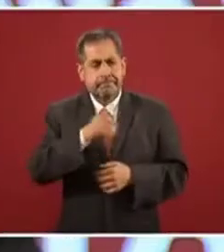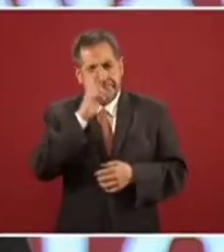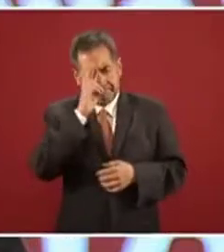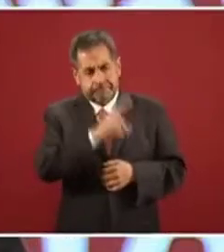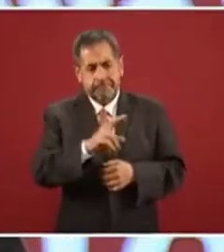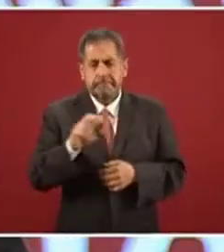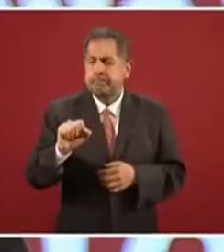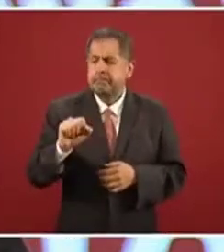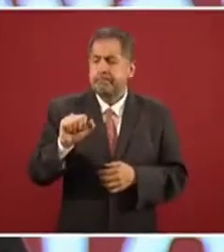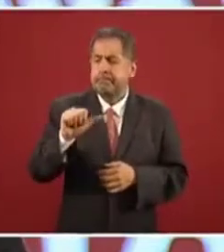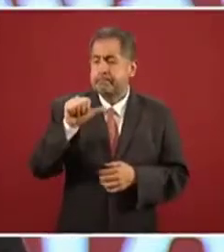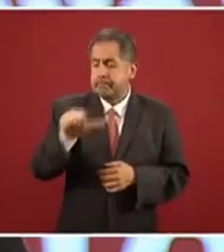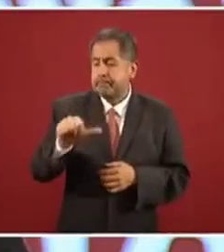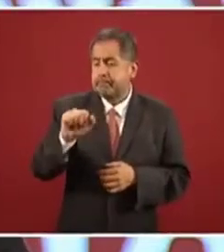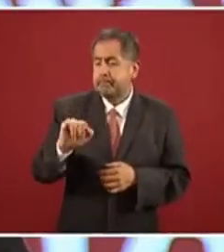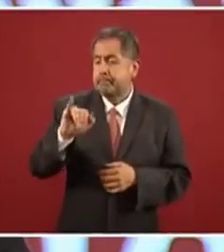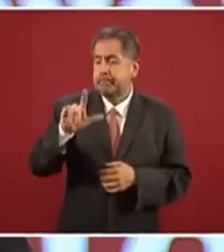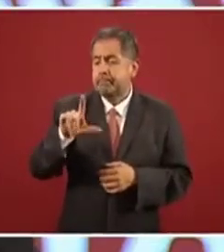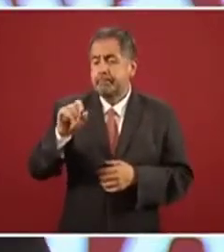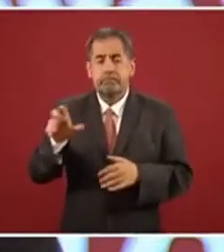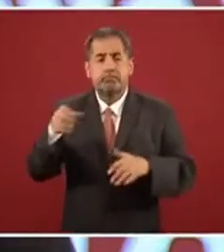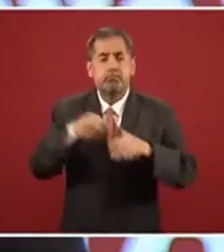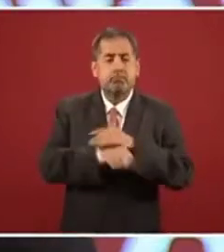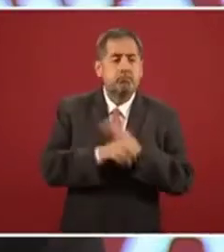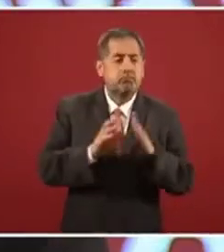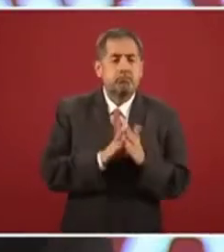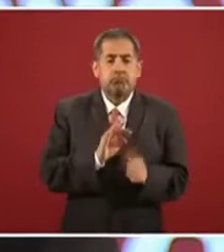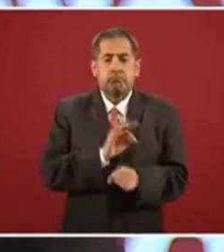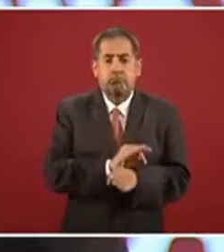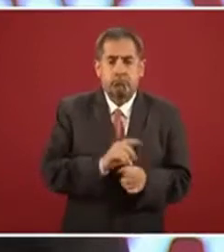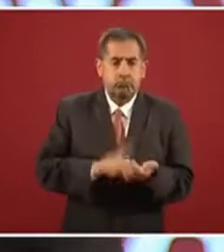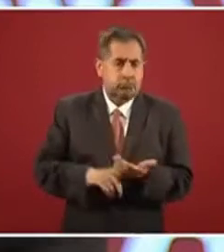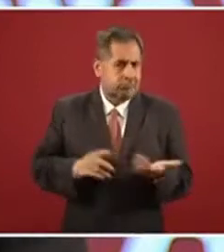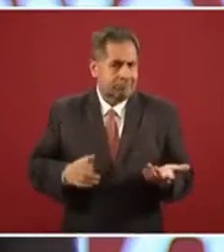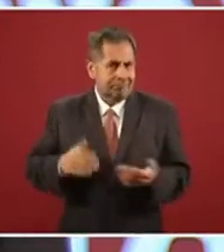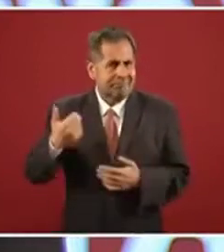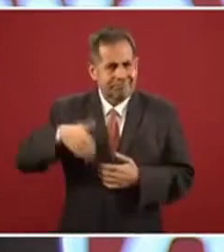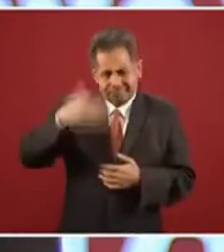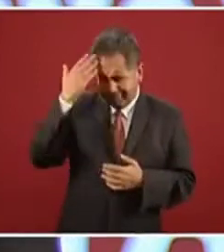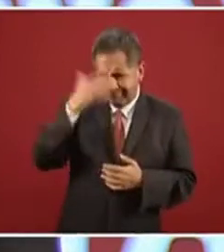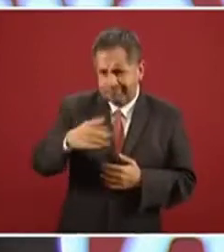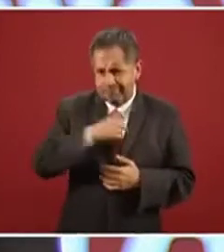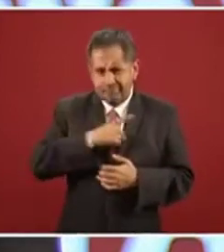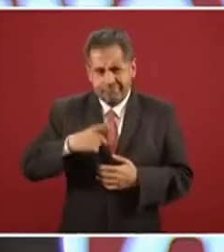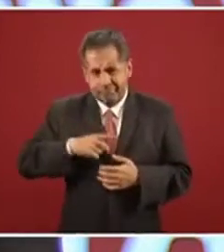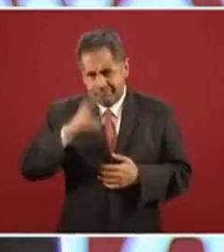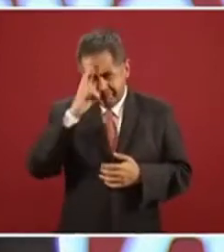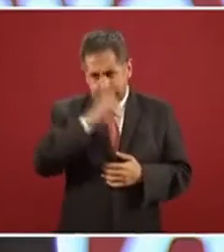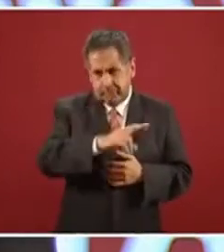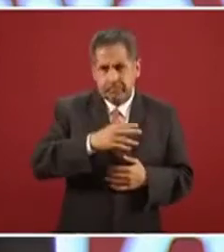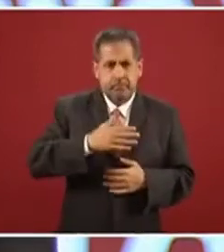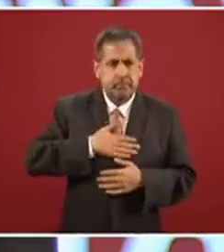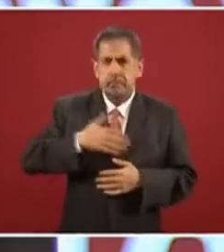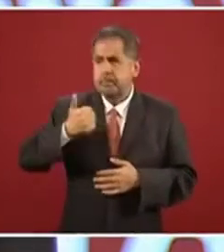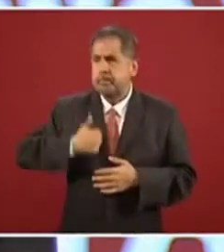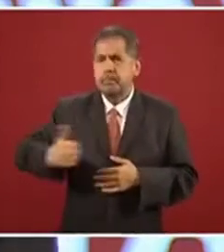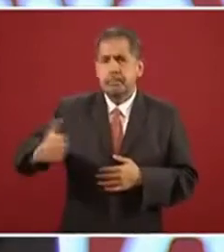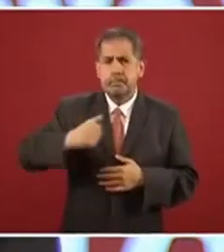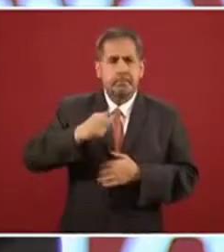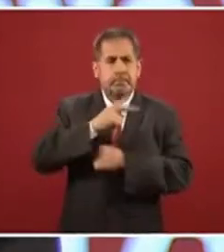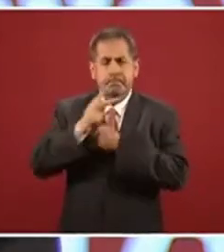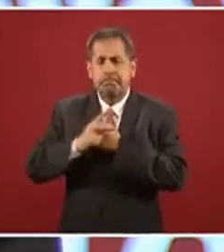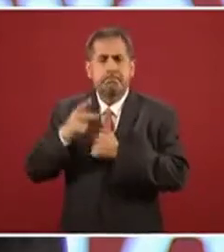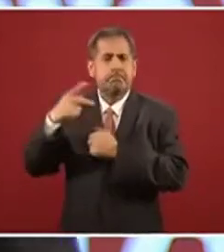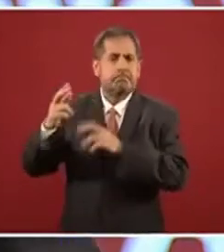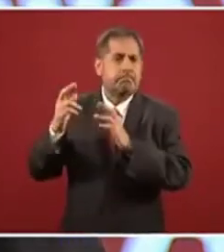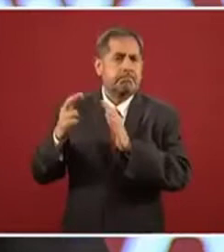asilo y a las decisiones soberanas de cada país respecto a su aplicación, que siempre prevalece